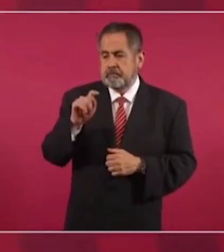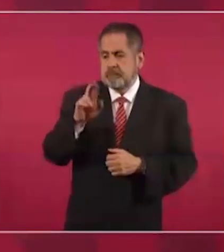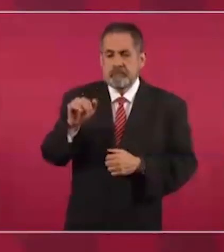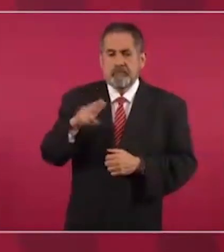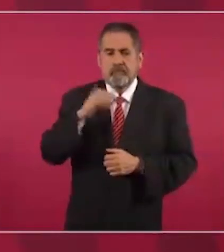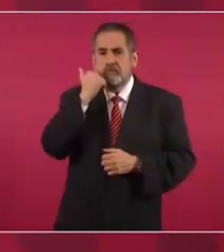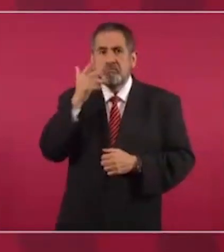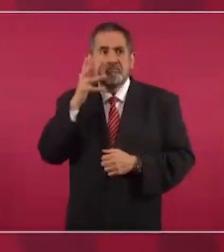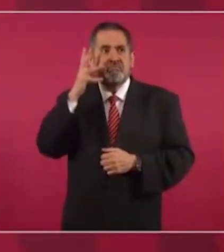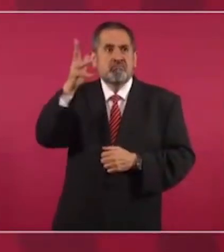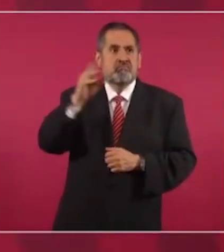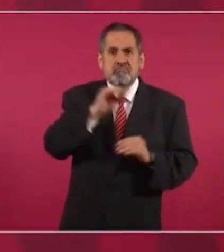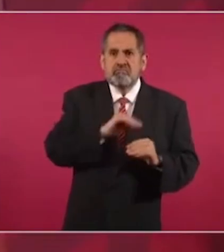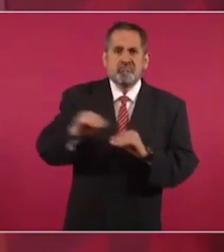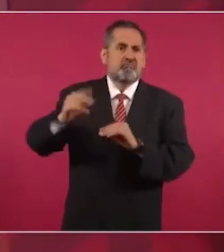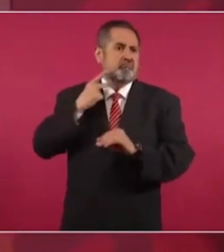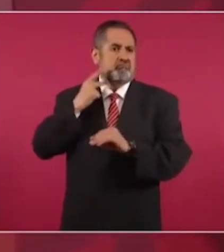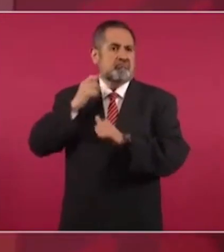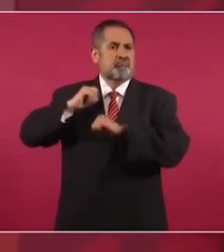cargo.